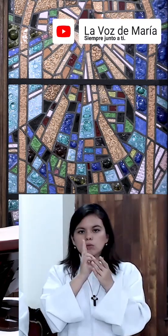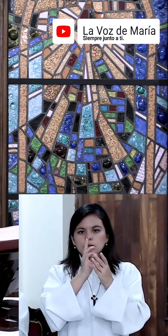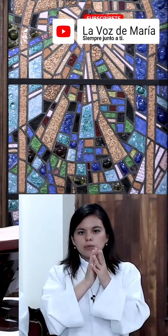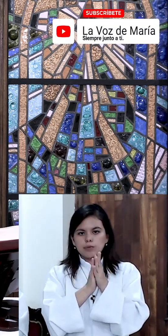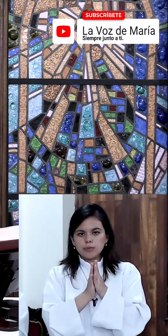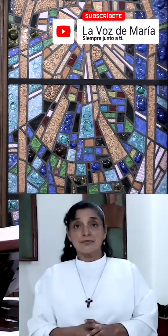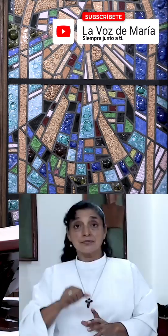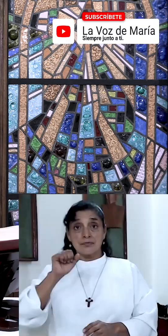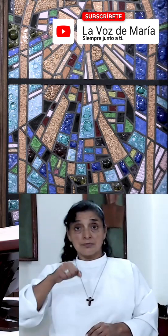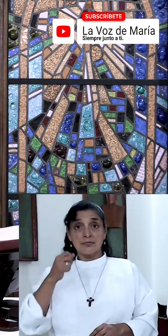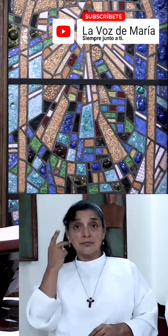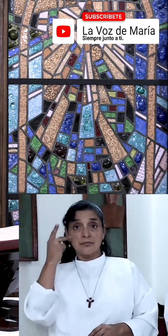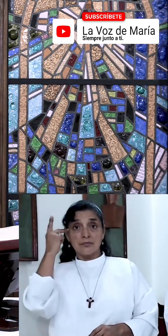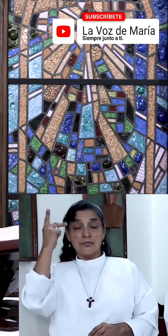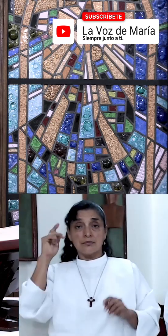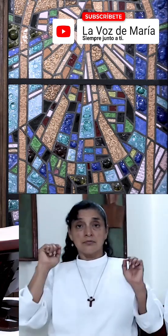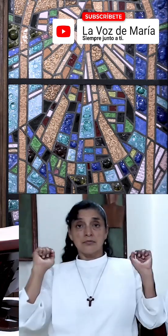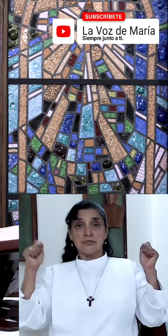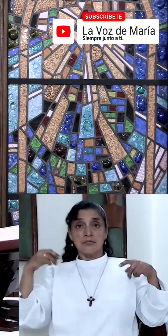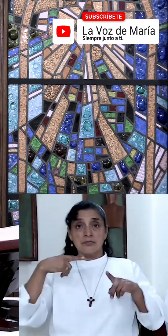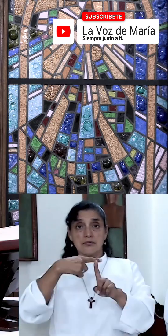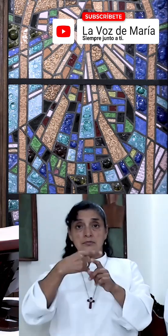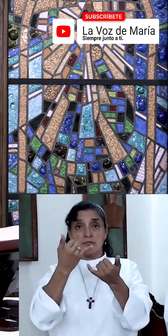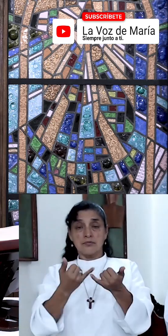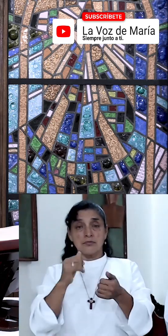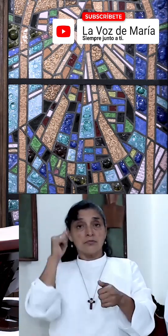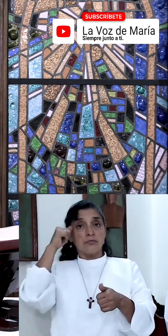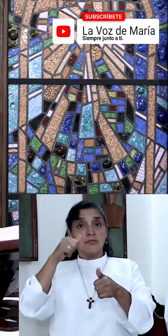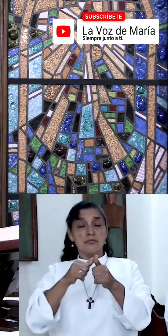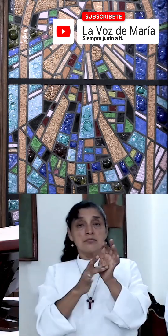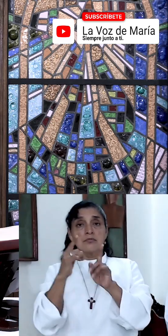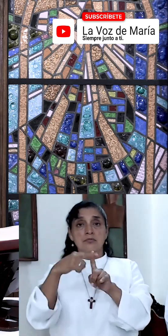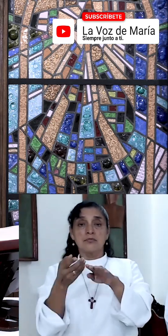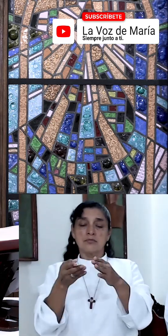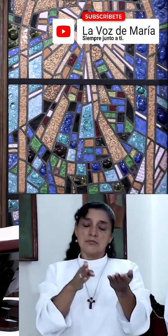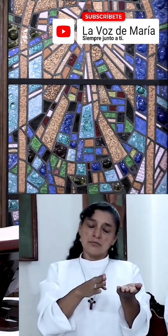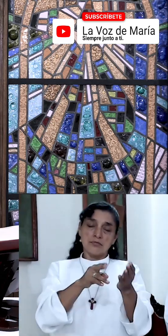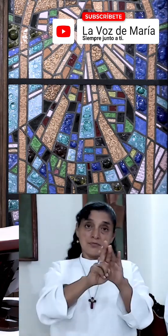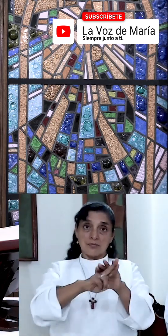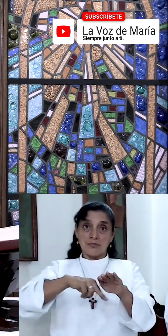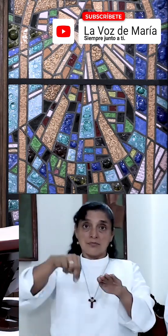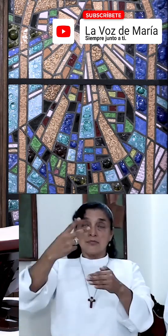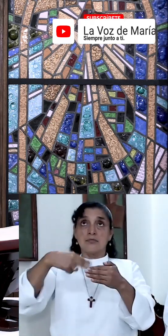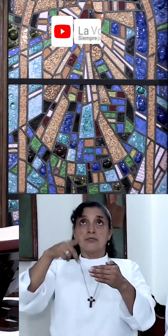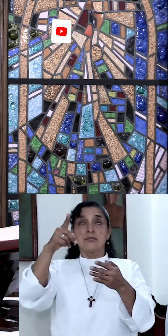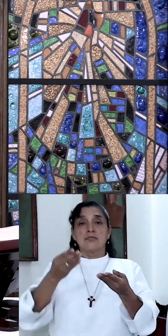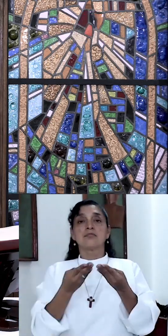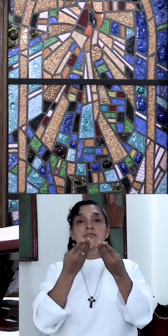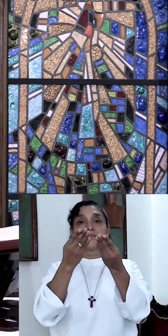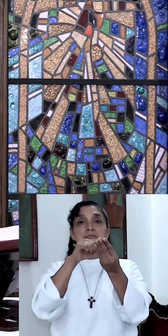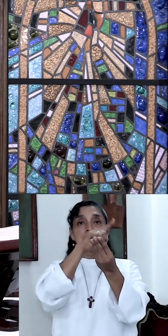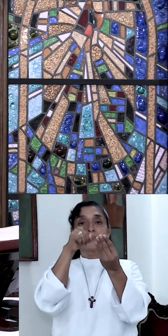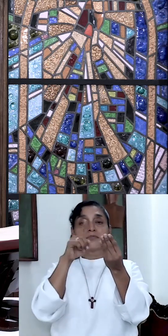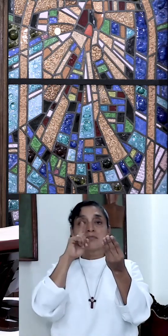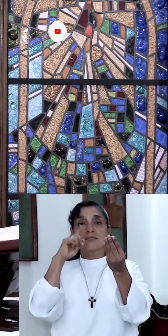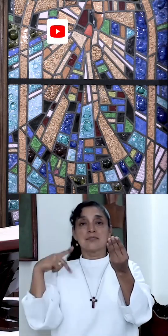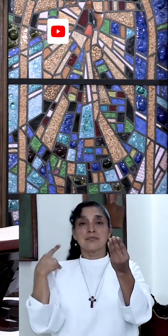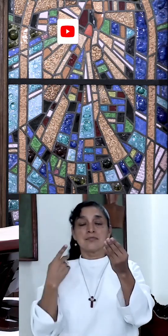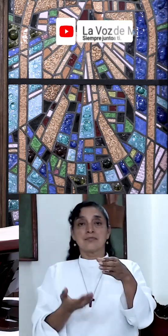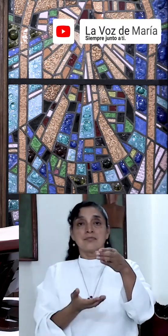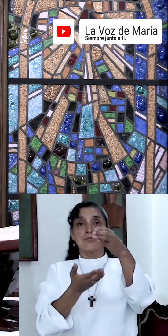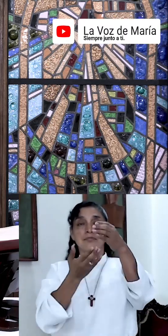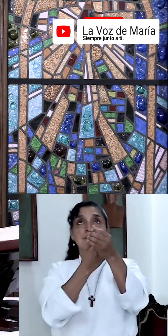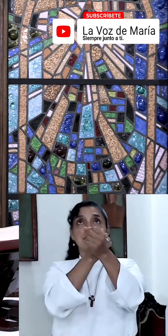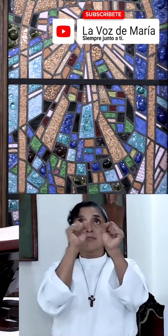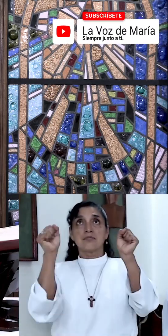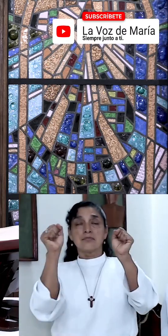Jesús. Así pues, Padre, al celebrar ahora el memorial de la muerte y resurrección de tu Hijo, te ofrecemos el pan de vida y el cáliz